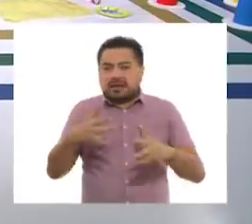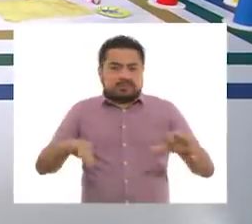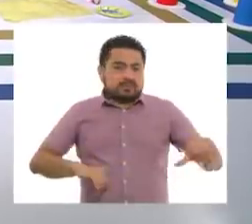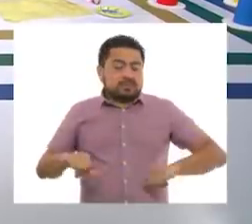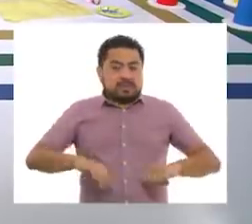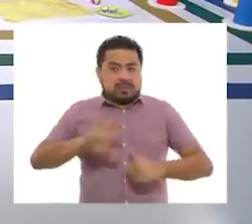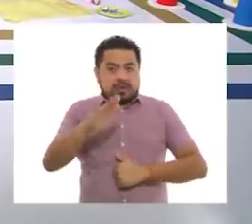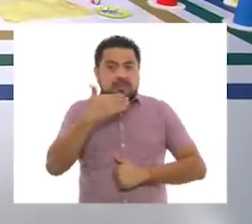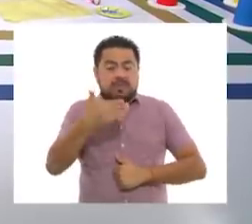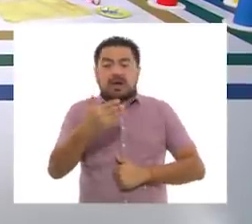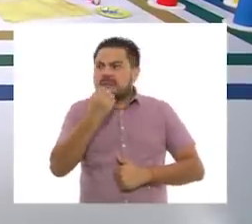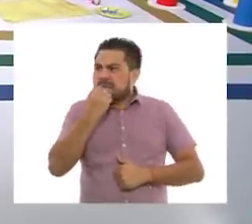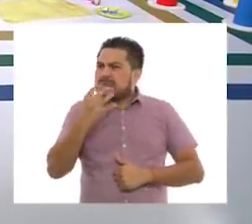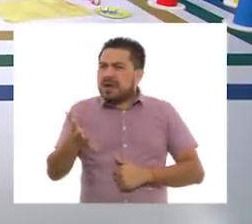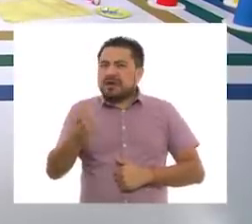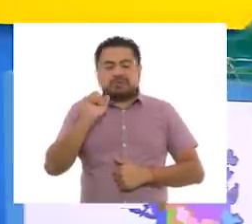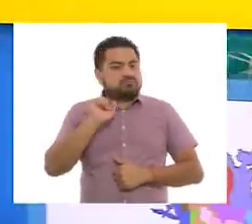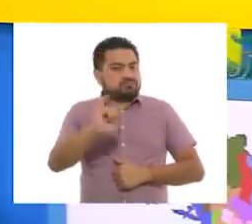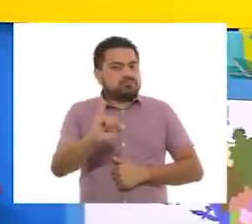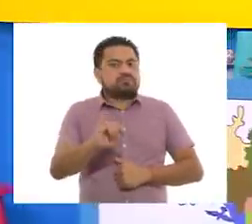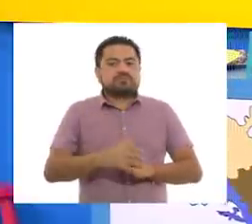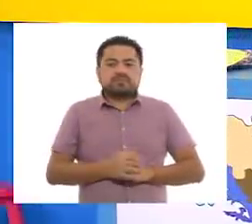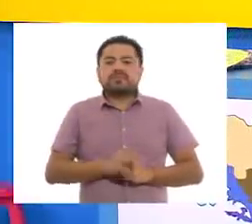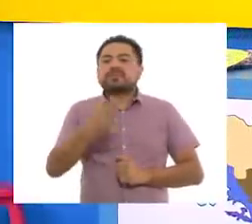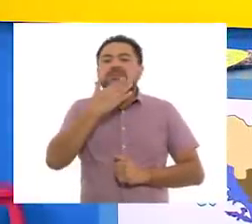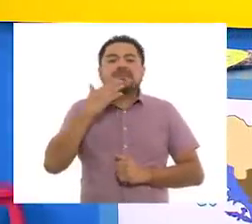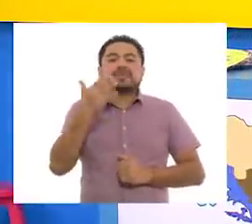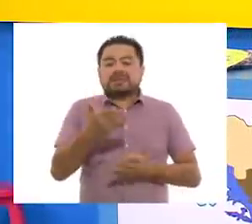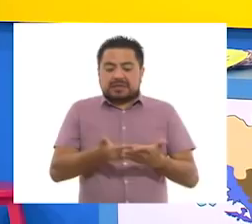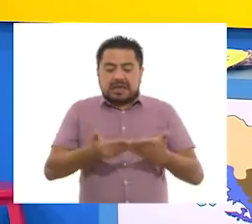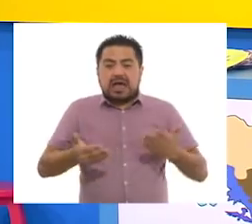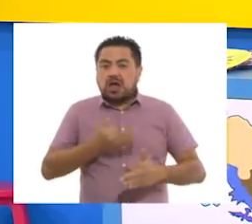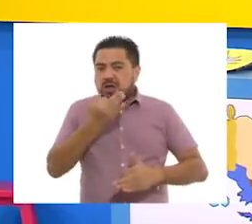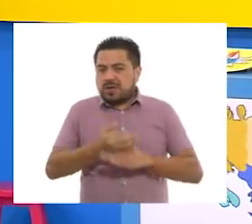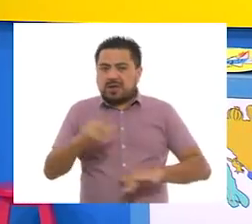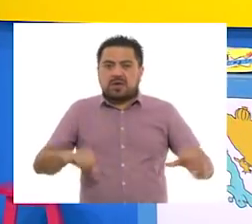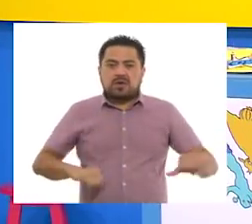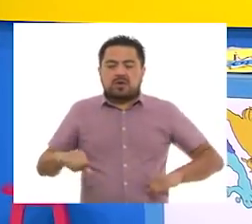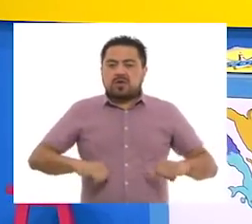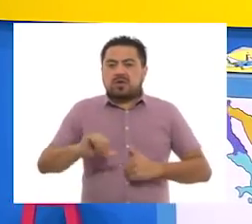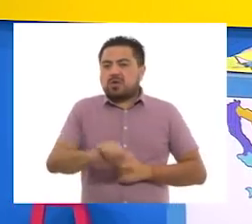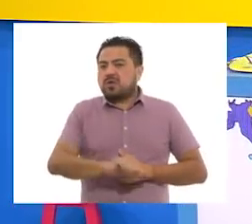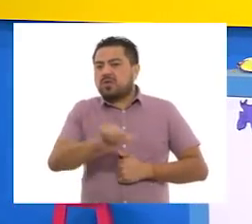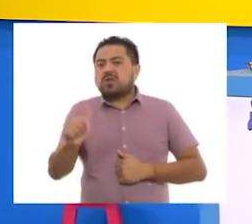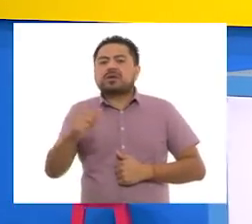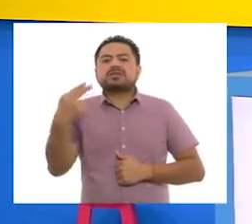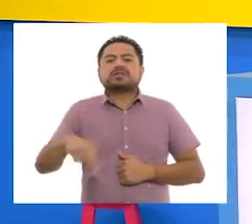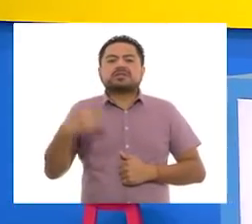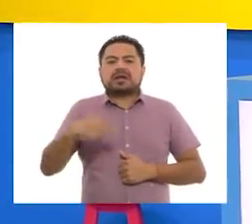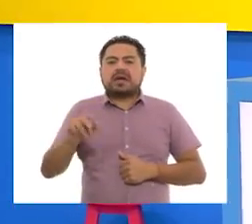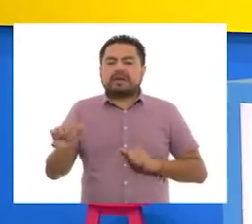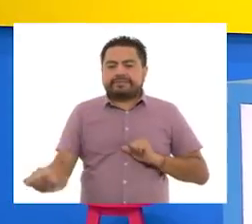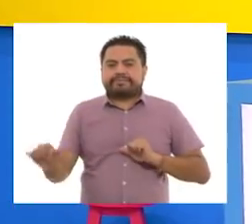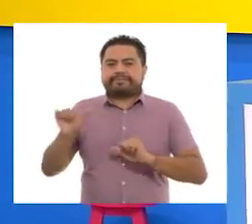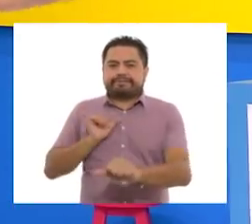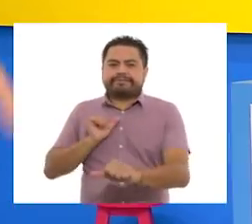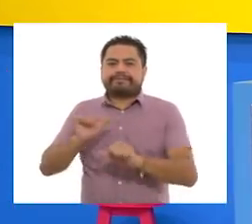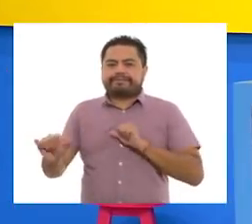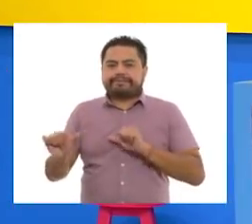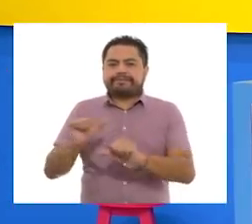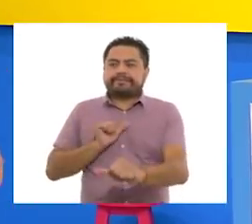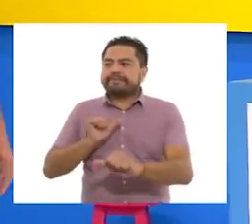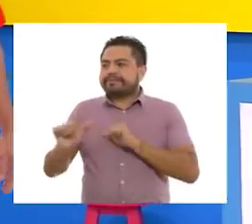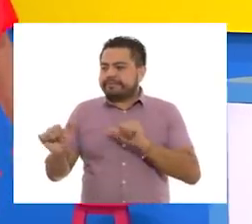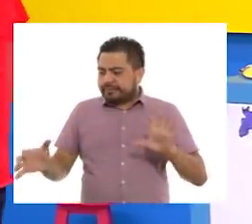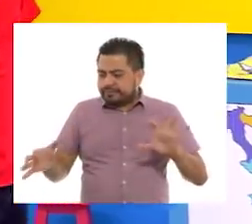Muy bien. ¿Está padrísimo? Sí, sí, sí. Bien, pues vamos a pasar a la siguiente actividad. Se llama relevos cooperativos.